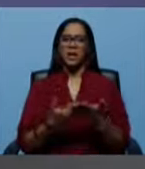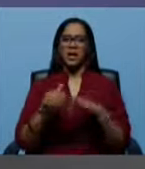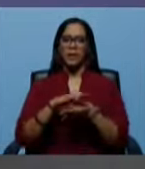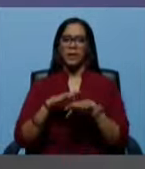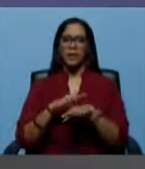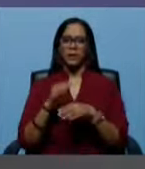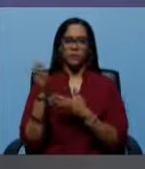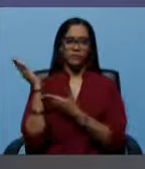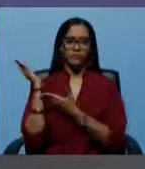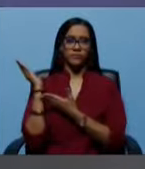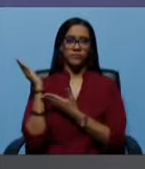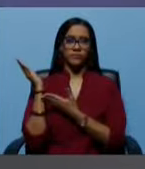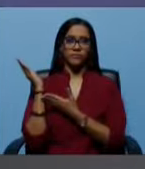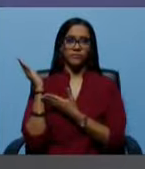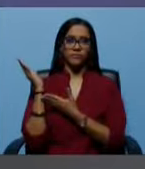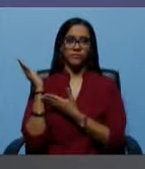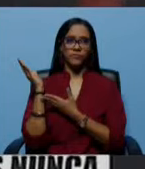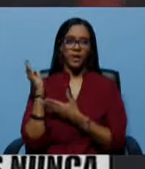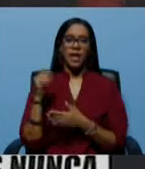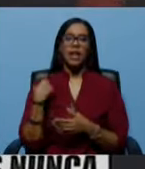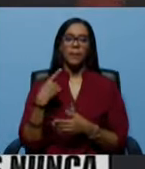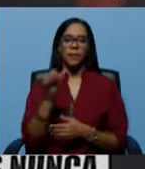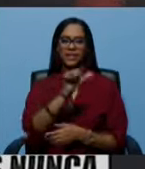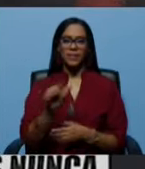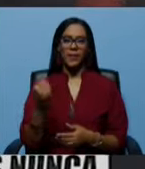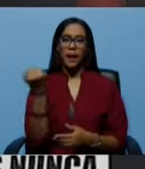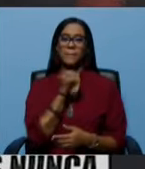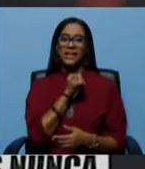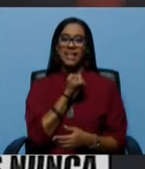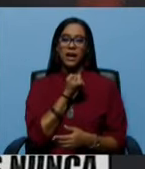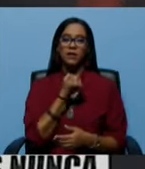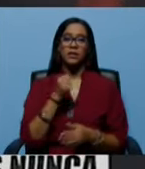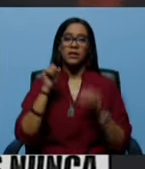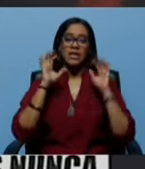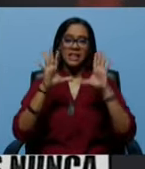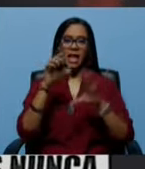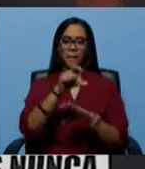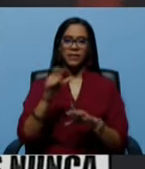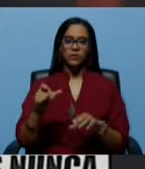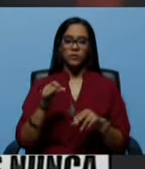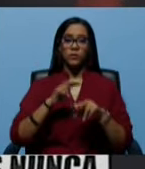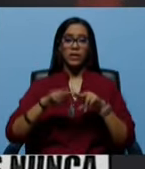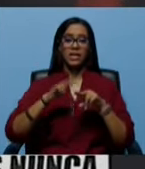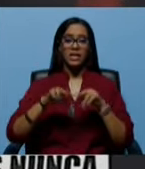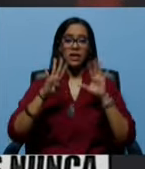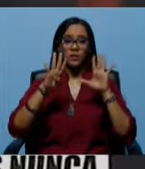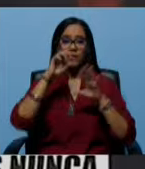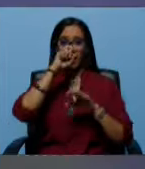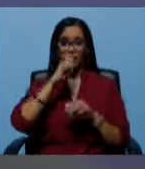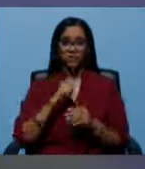Betancourt. En la primera semana asesinaron 10 personas, entre ellos una niña de 9 años.